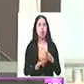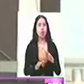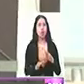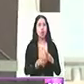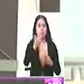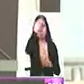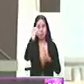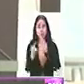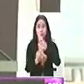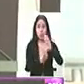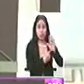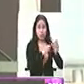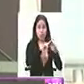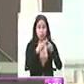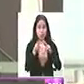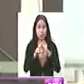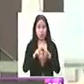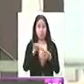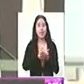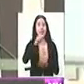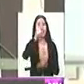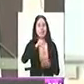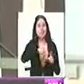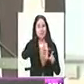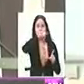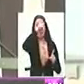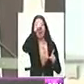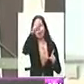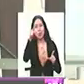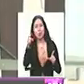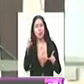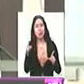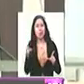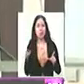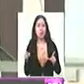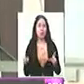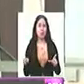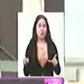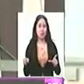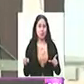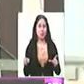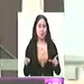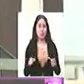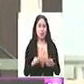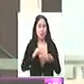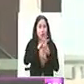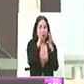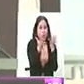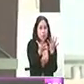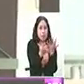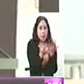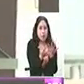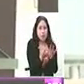están mostrando que hemos bajado a un índice prácticamente de una epidemia